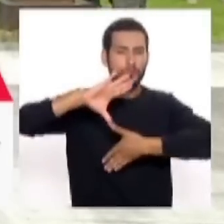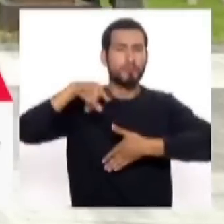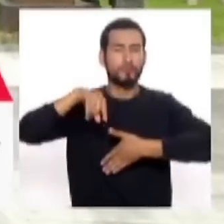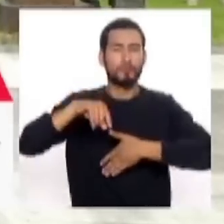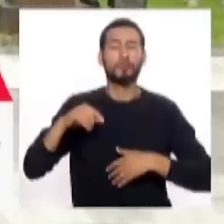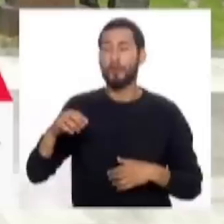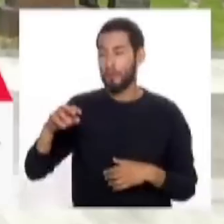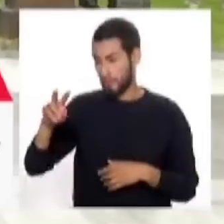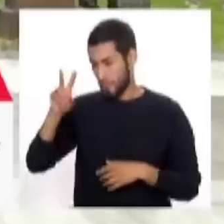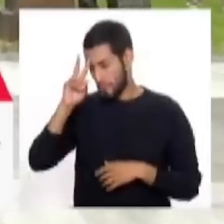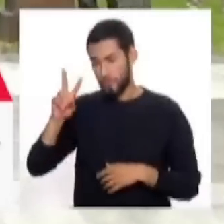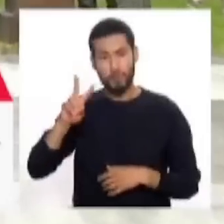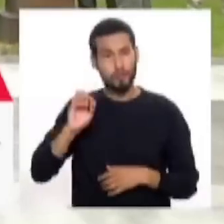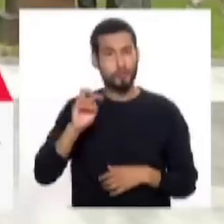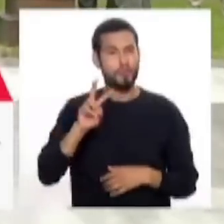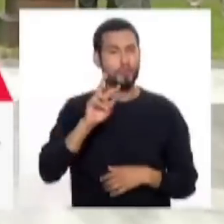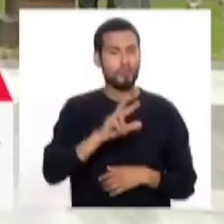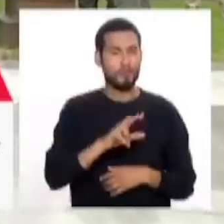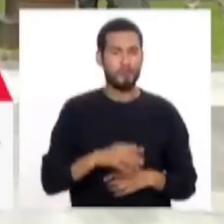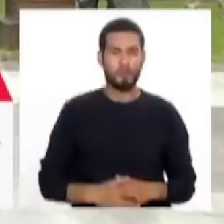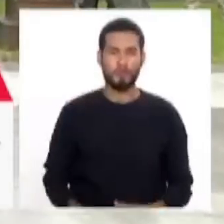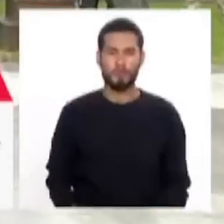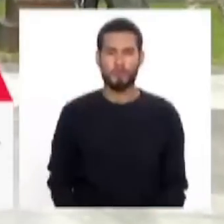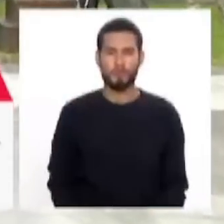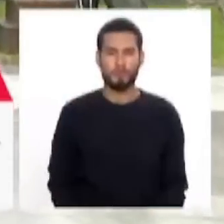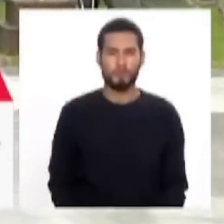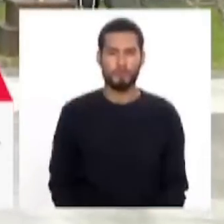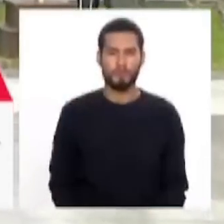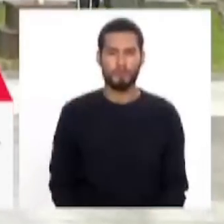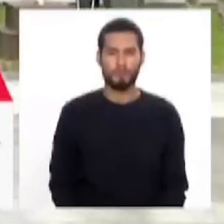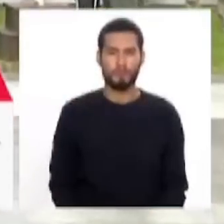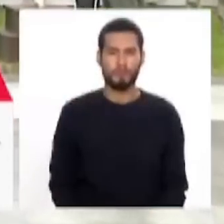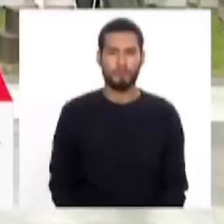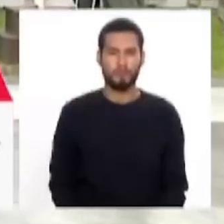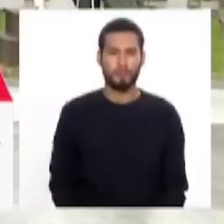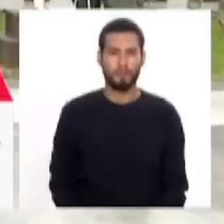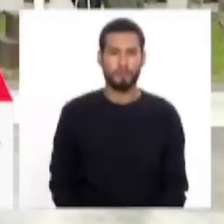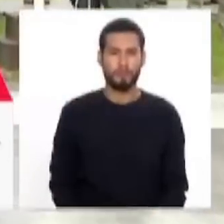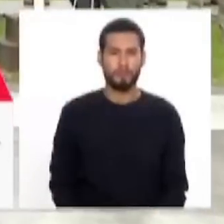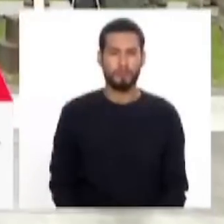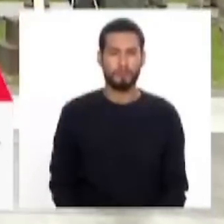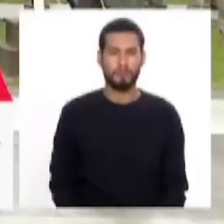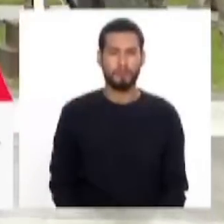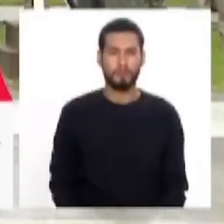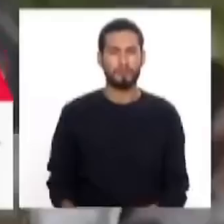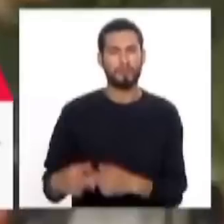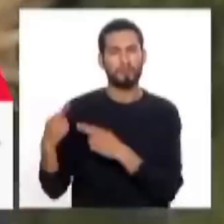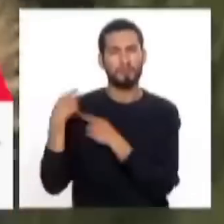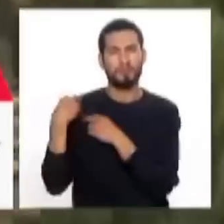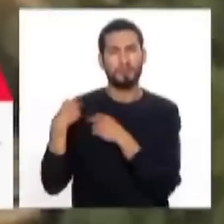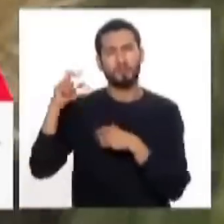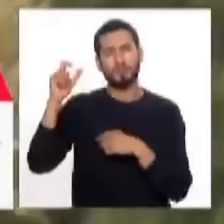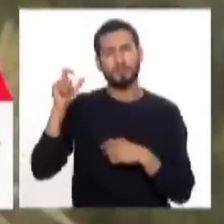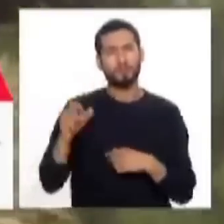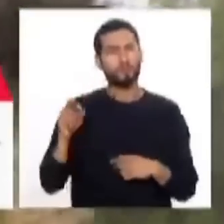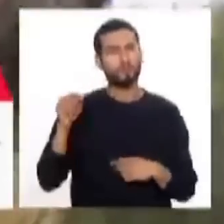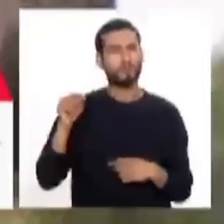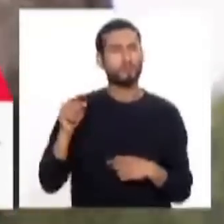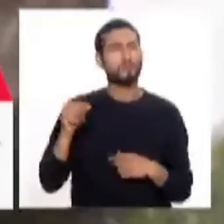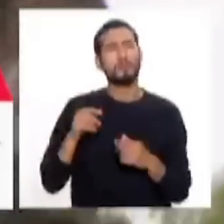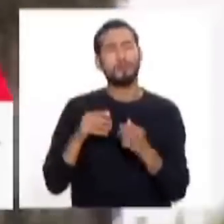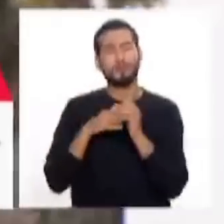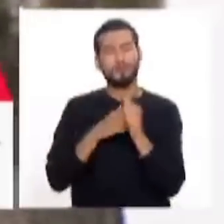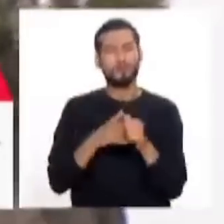2023. cargo del director del ejercicio y